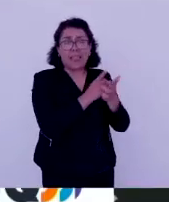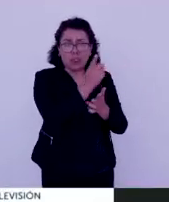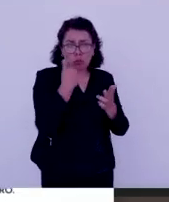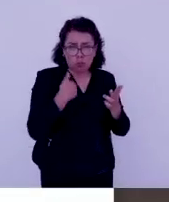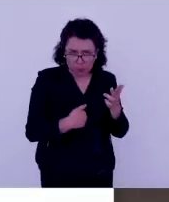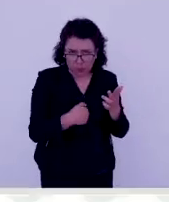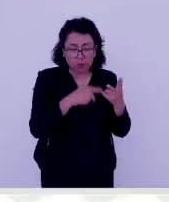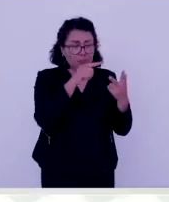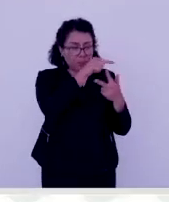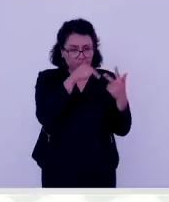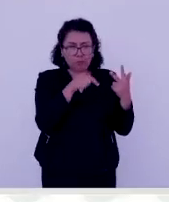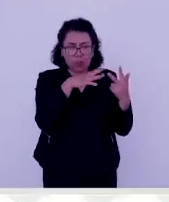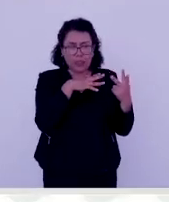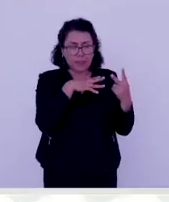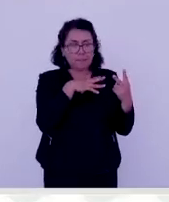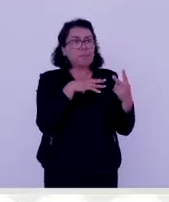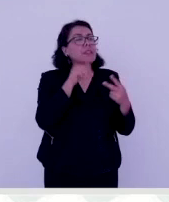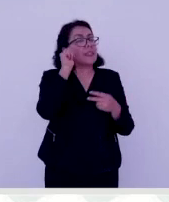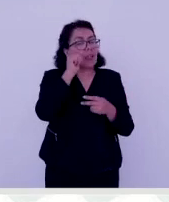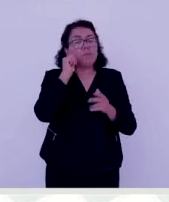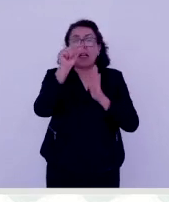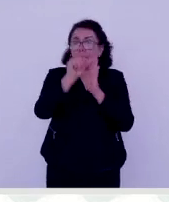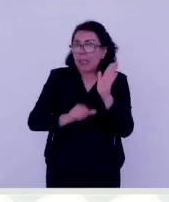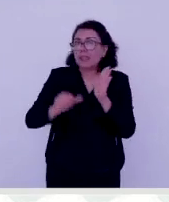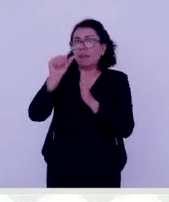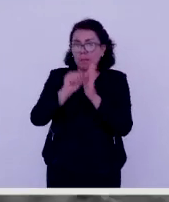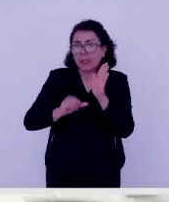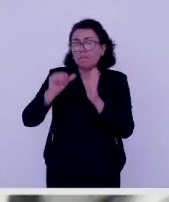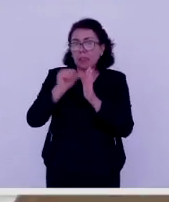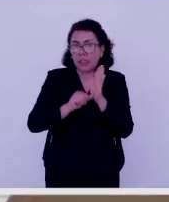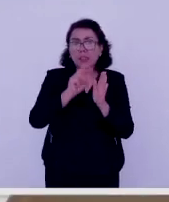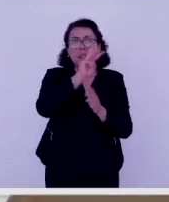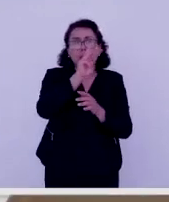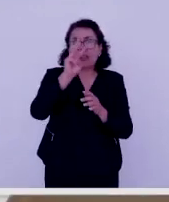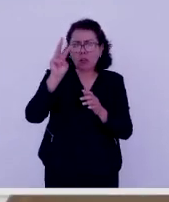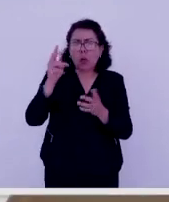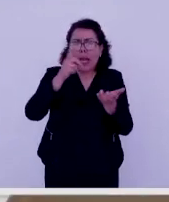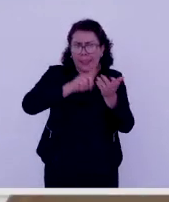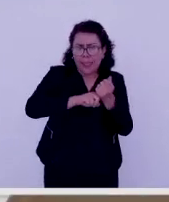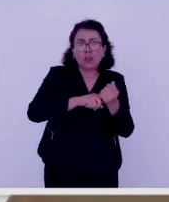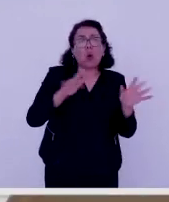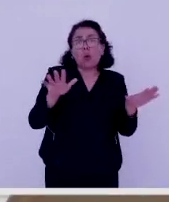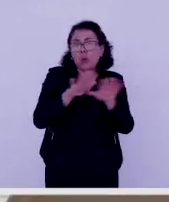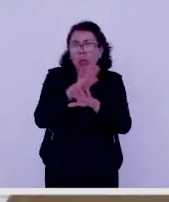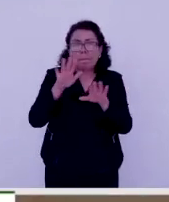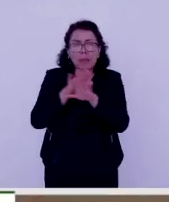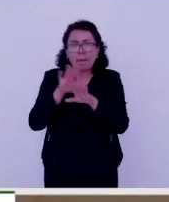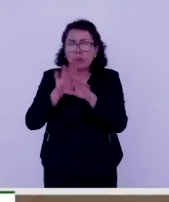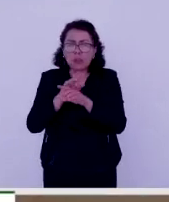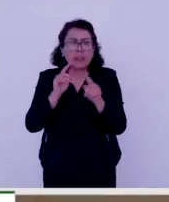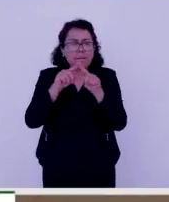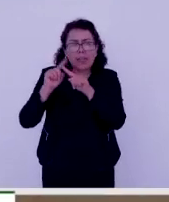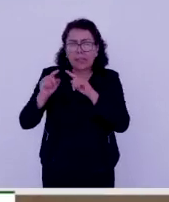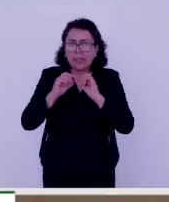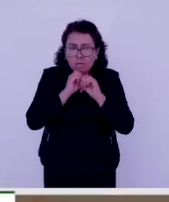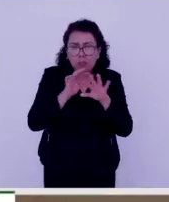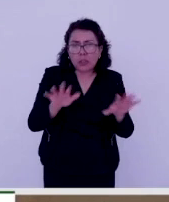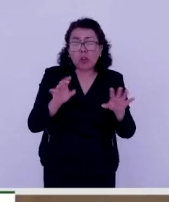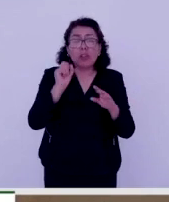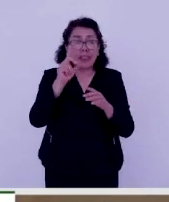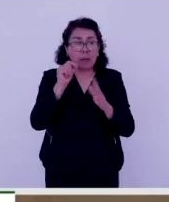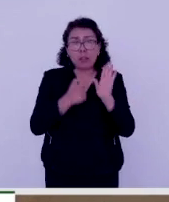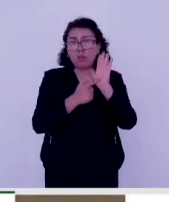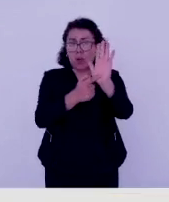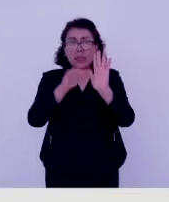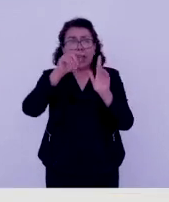de género además mensualmente en la página actualizamos la productividad de cada una de las áreas del poder judicial así como las